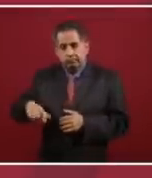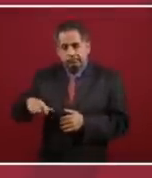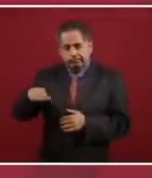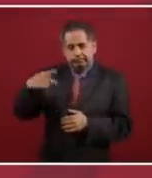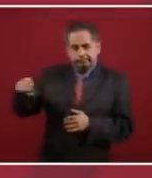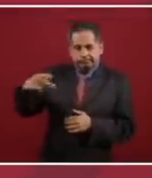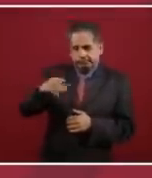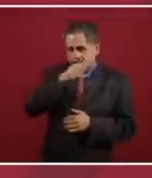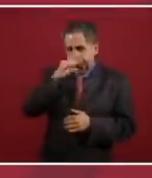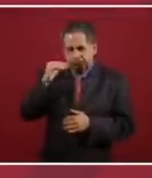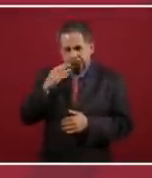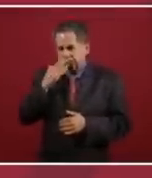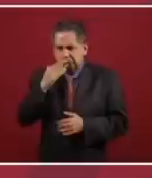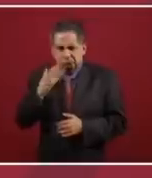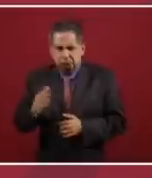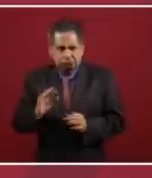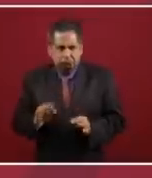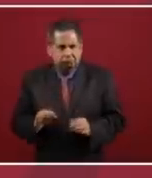Cuba.